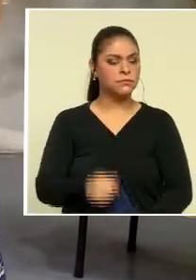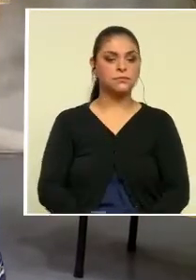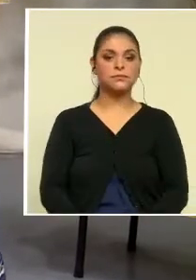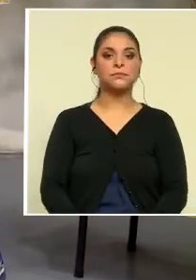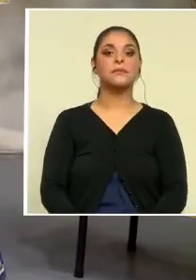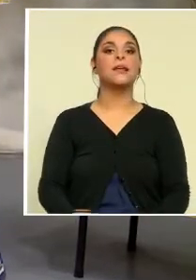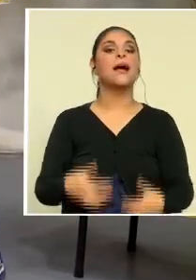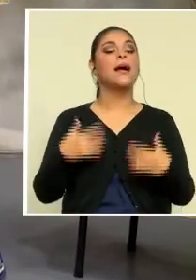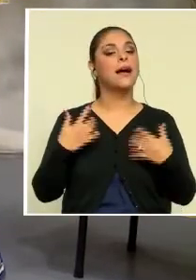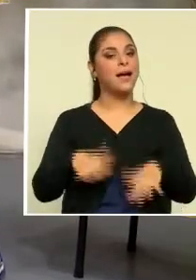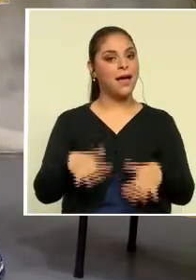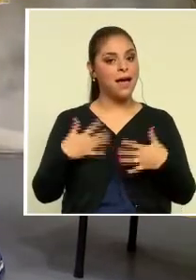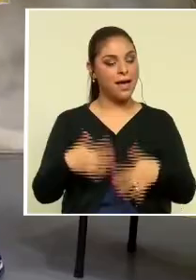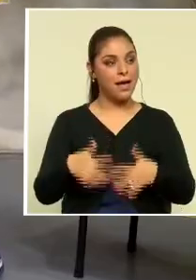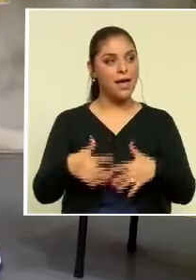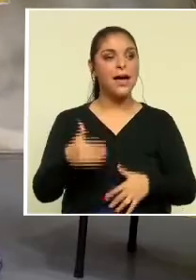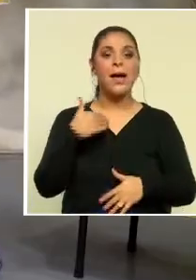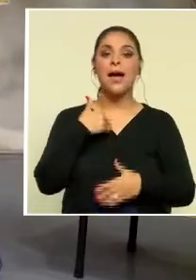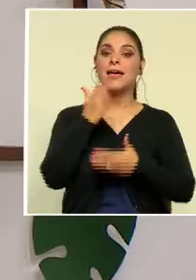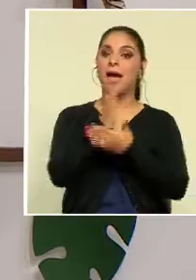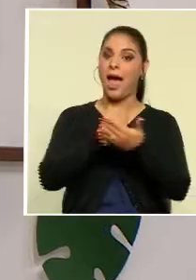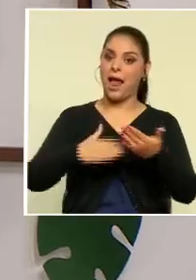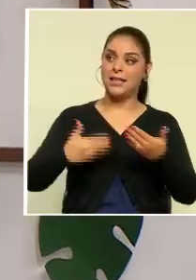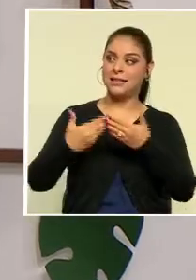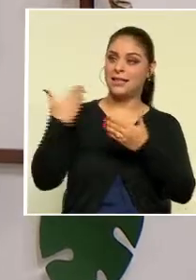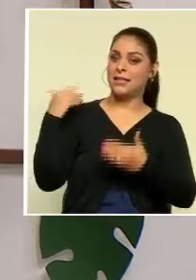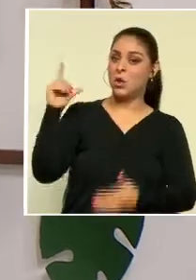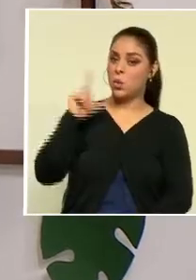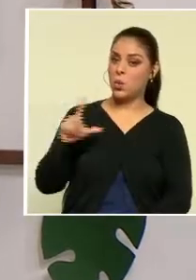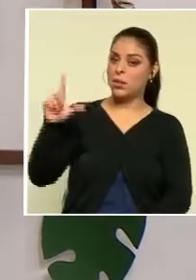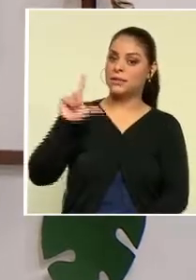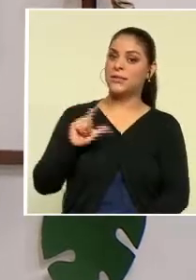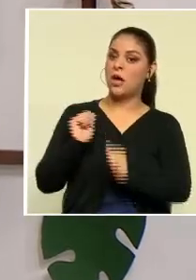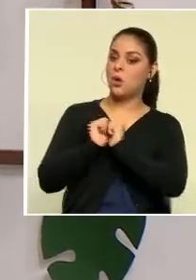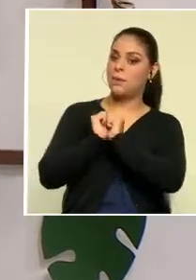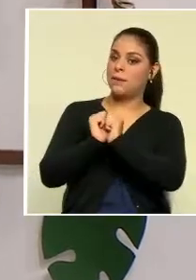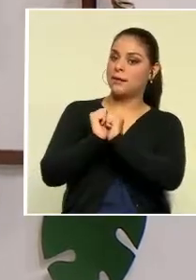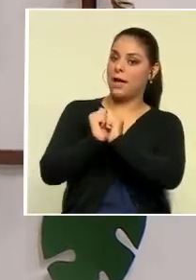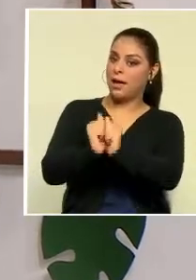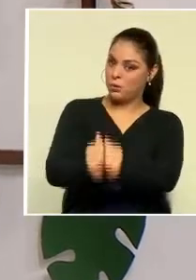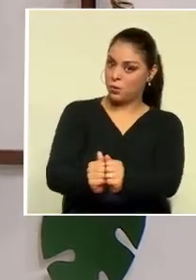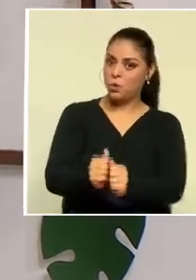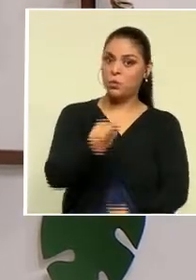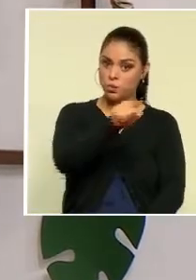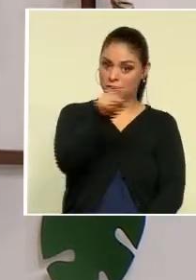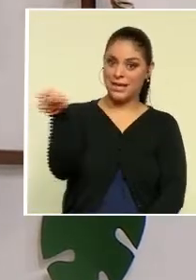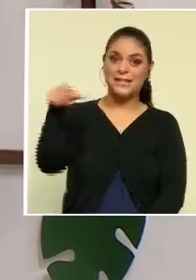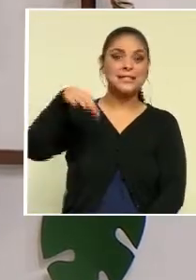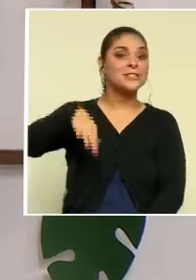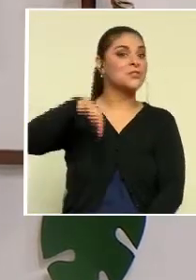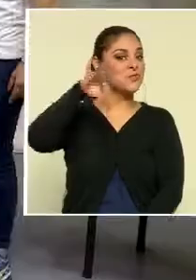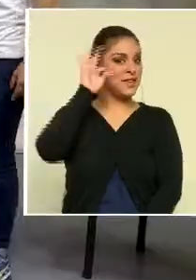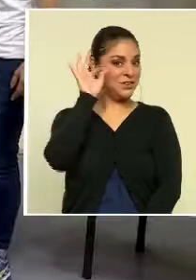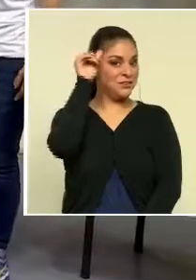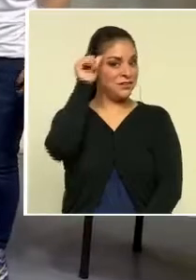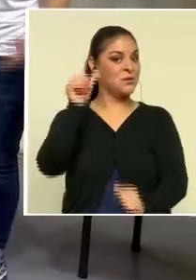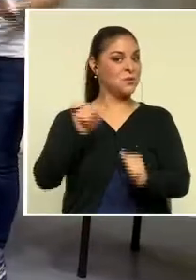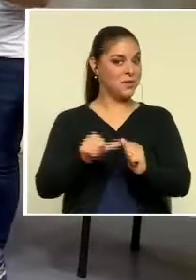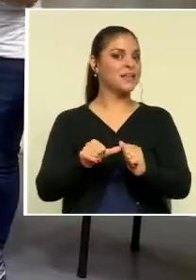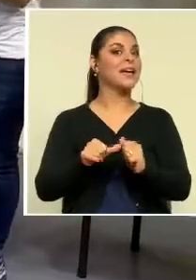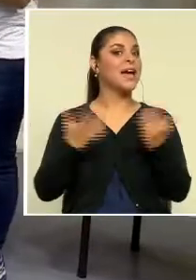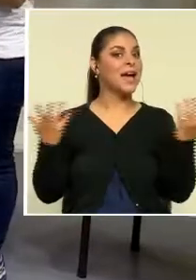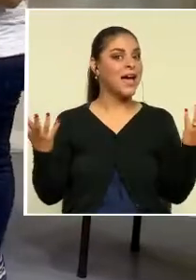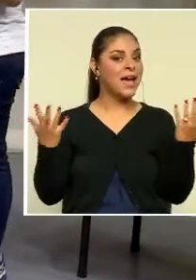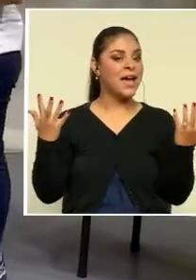tenemos a alguien que desde el lunes nos está acompañando verdad que los niños y las niñas eligieron niña wing verdad